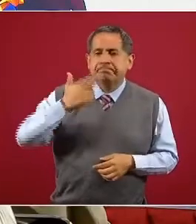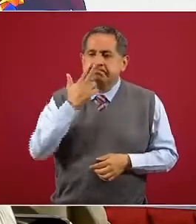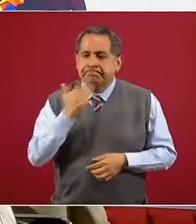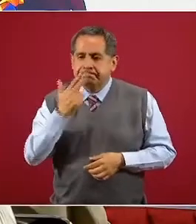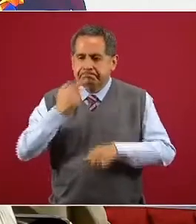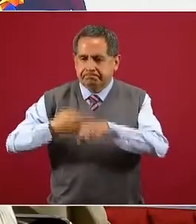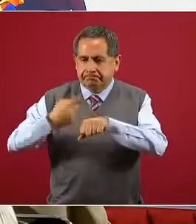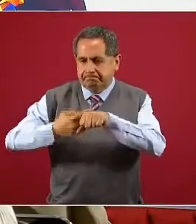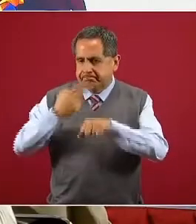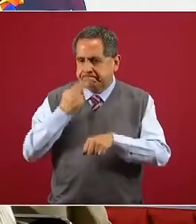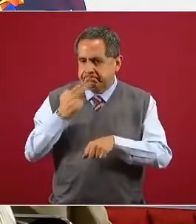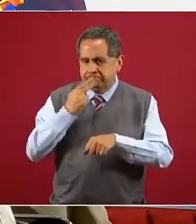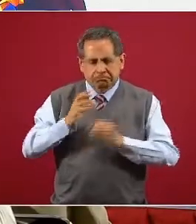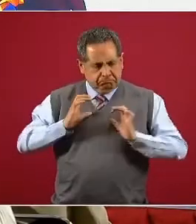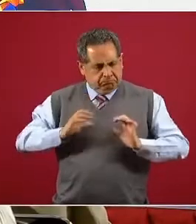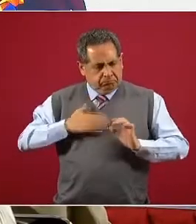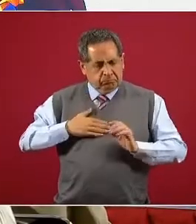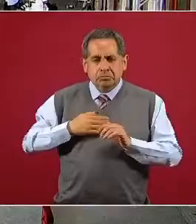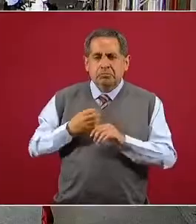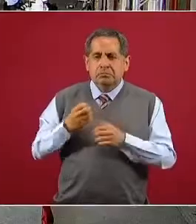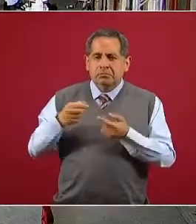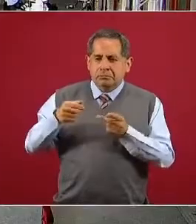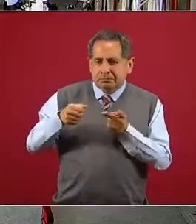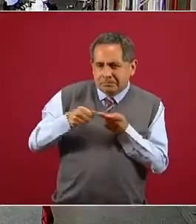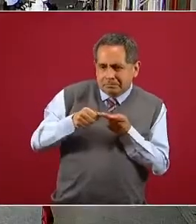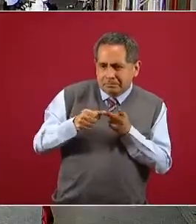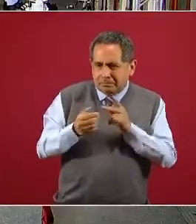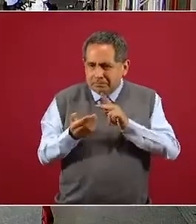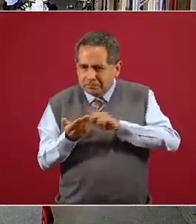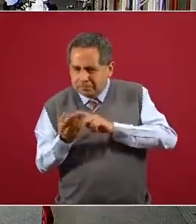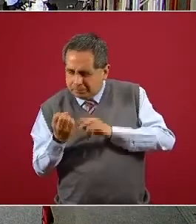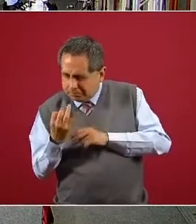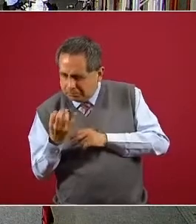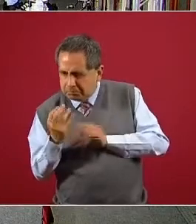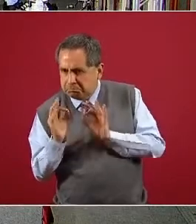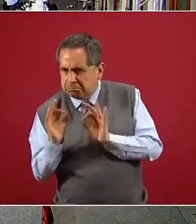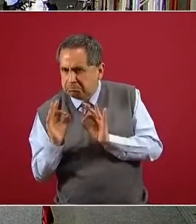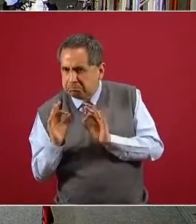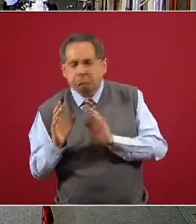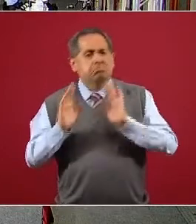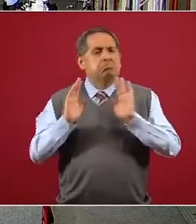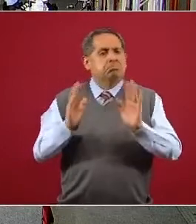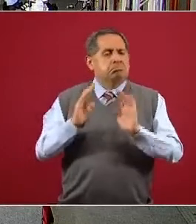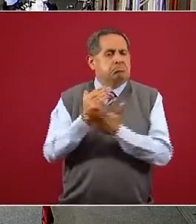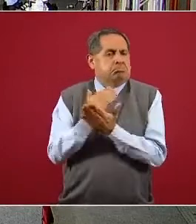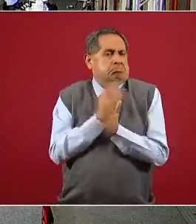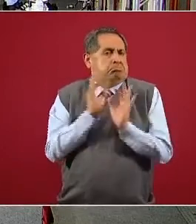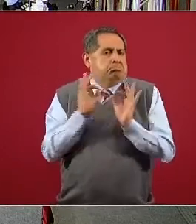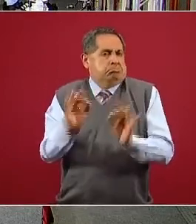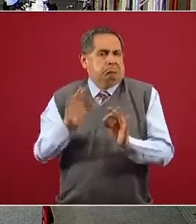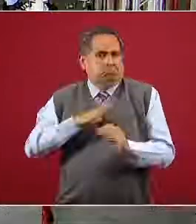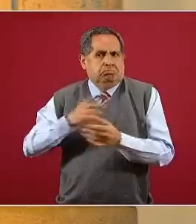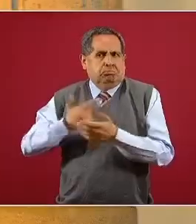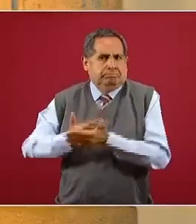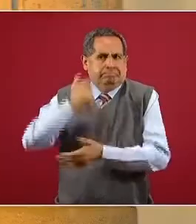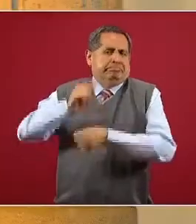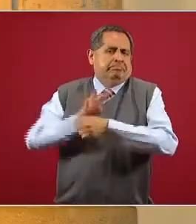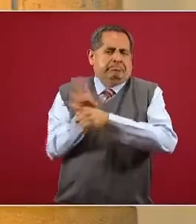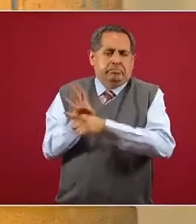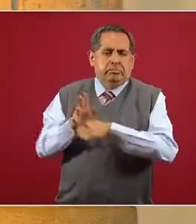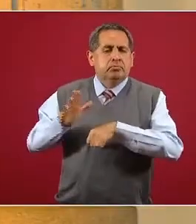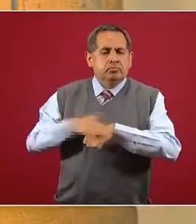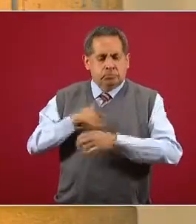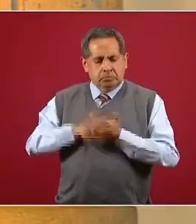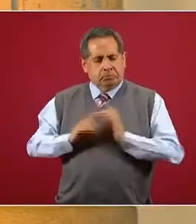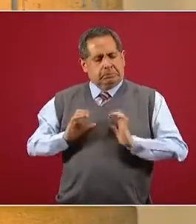Si yo tengo controlada mi diabetes, yo tengo mucho menor riesgo de presentar un cuadro grave de coronavirus si es que llego